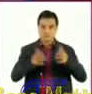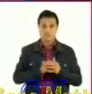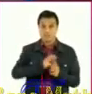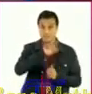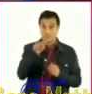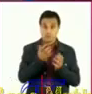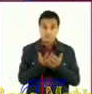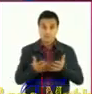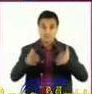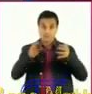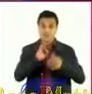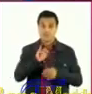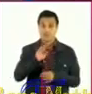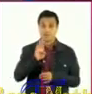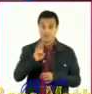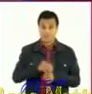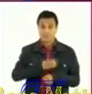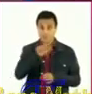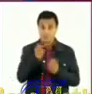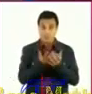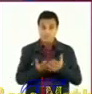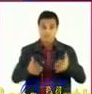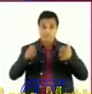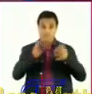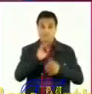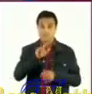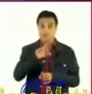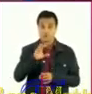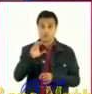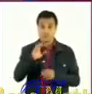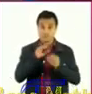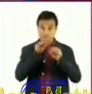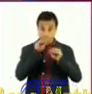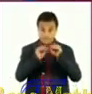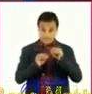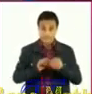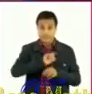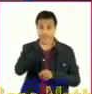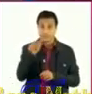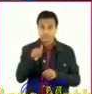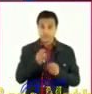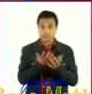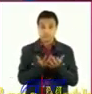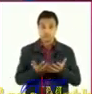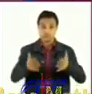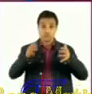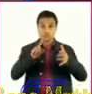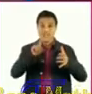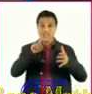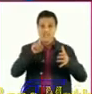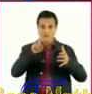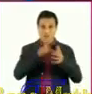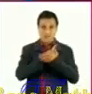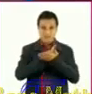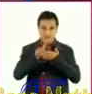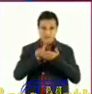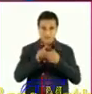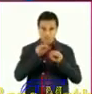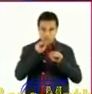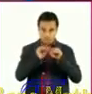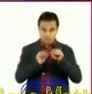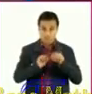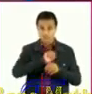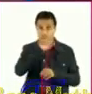B y elaborar el filtro C. Instalar el contenedor de agua filtrada e